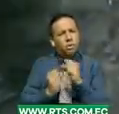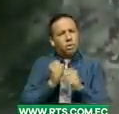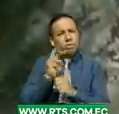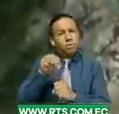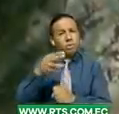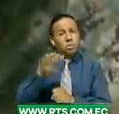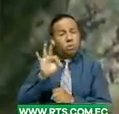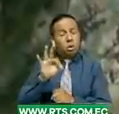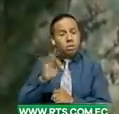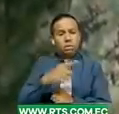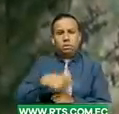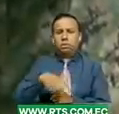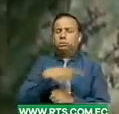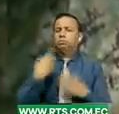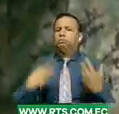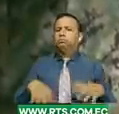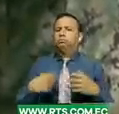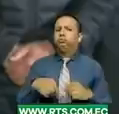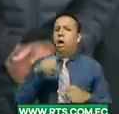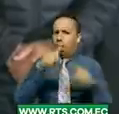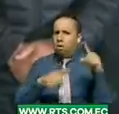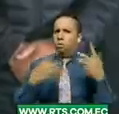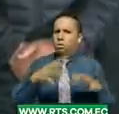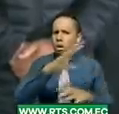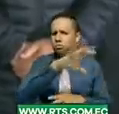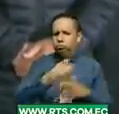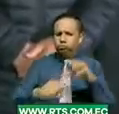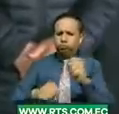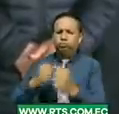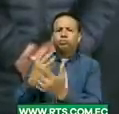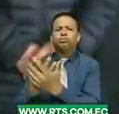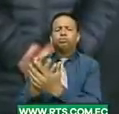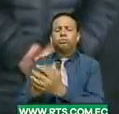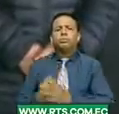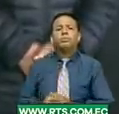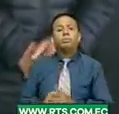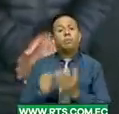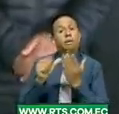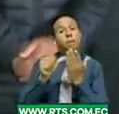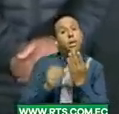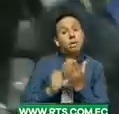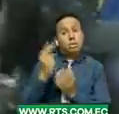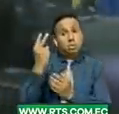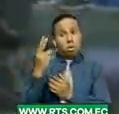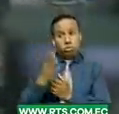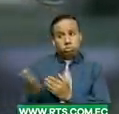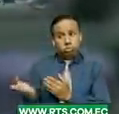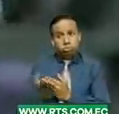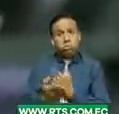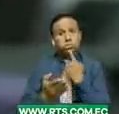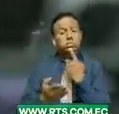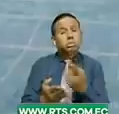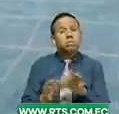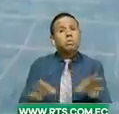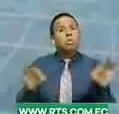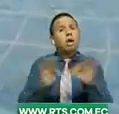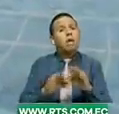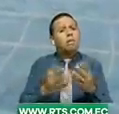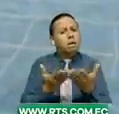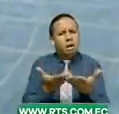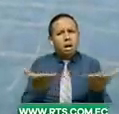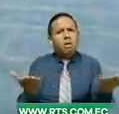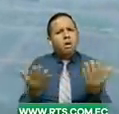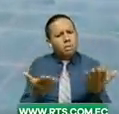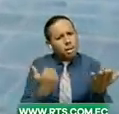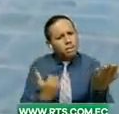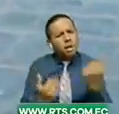2019. Algunos de ellos han sido detenidos. Ambos ministros dijeron que es importante dialogar frente a la situación. Aseguraron